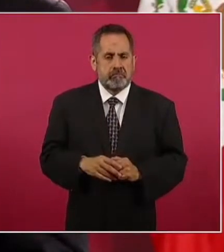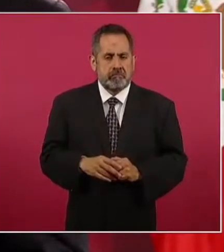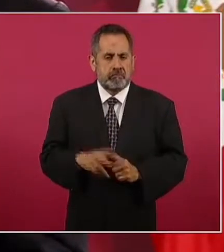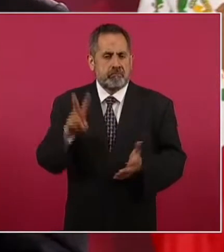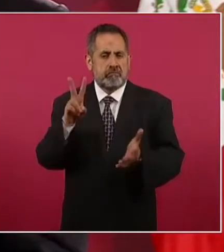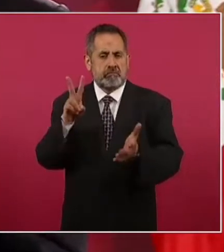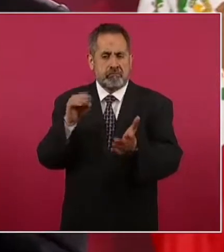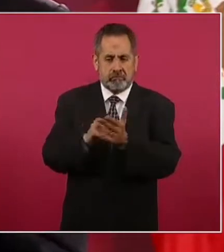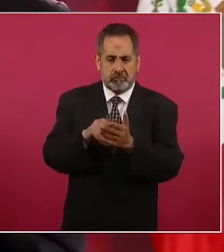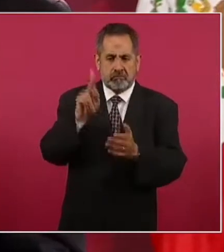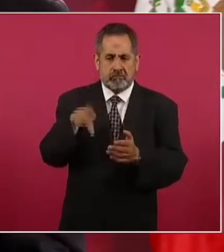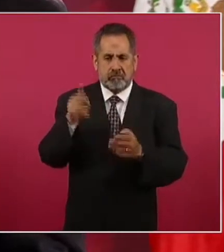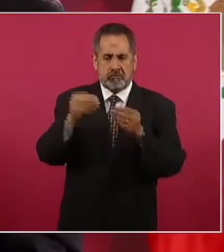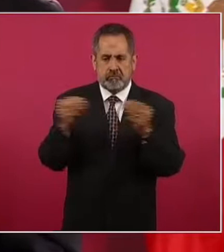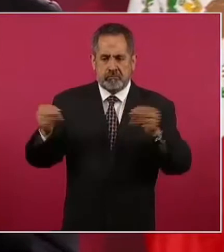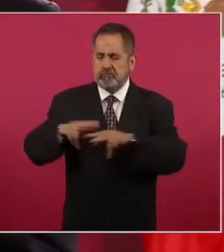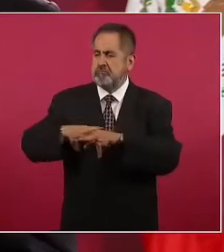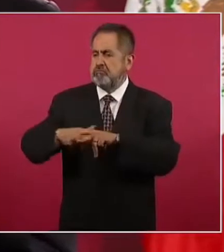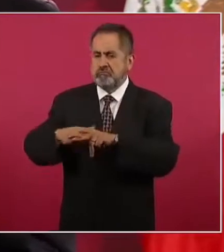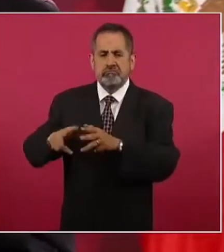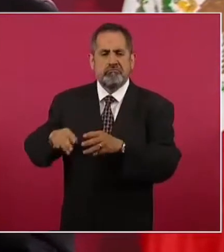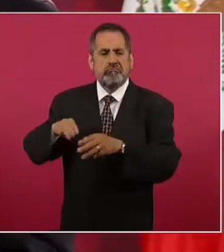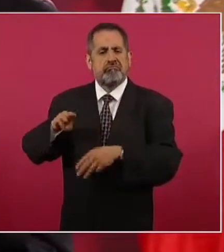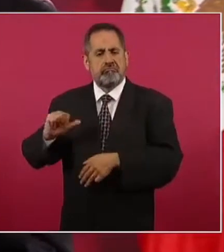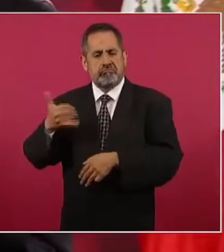2,000 kilómetros de tren Maya.